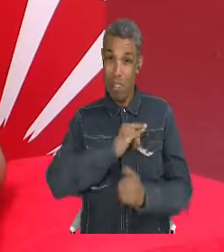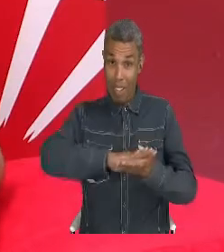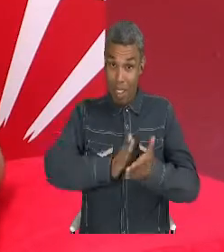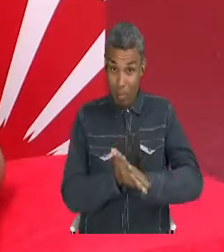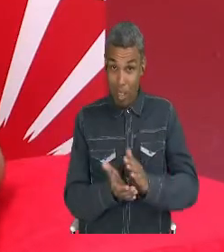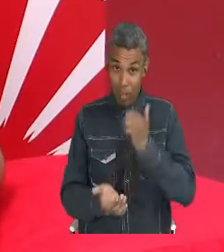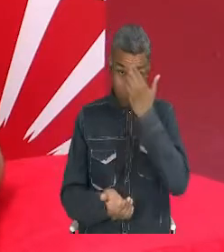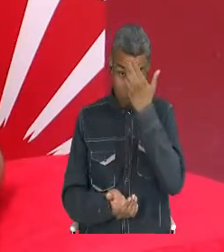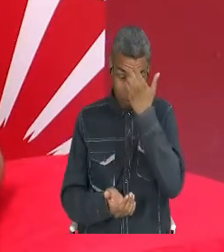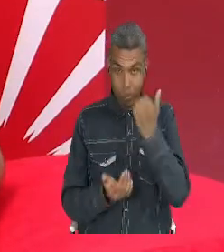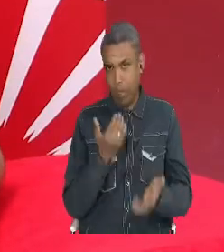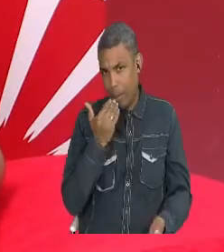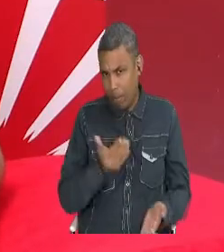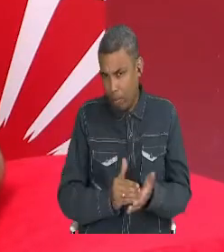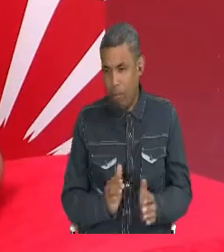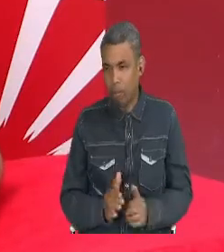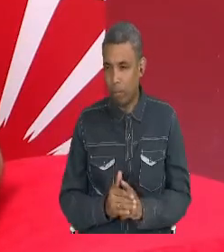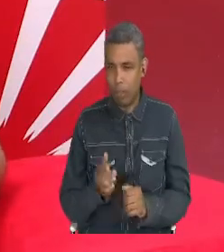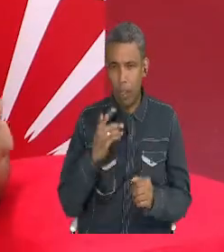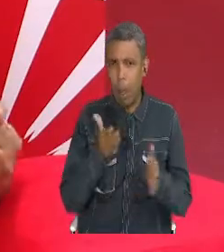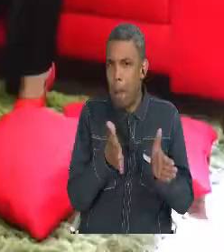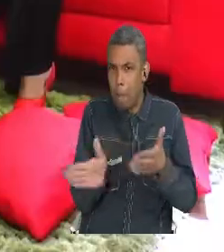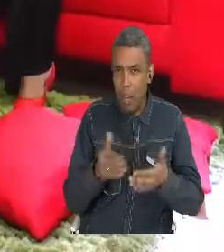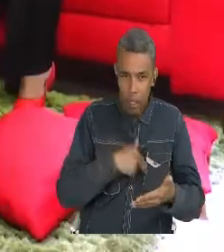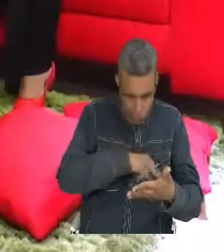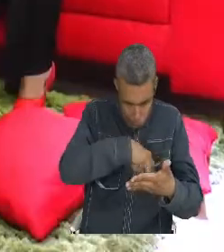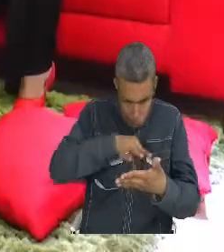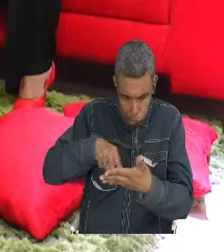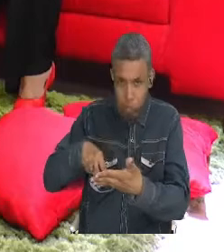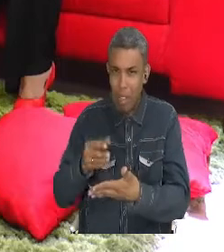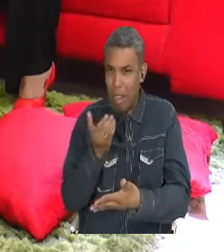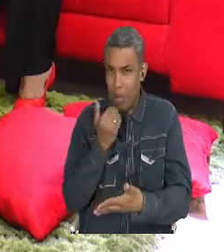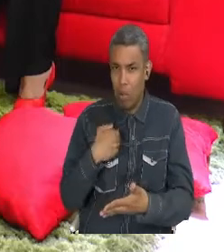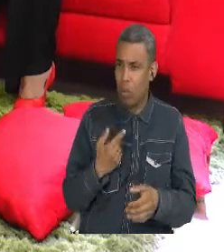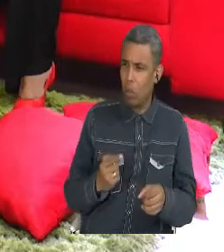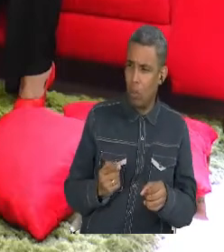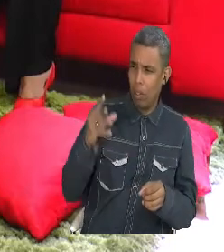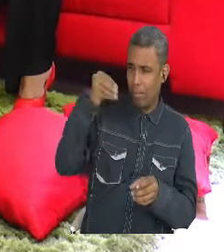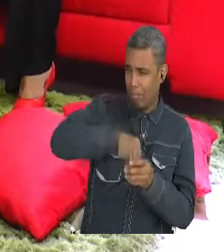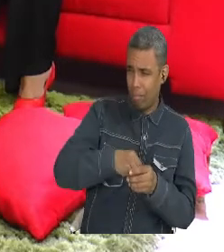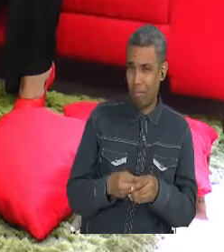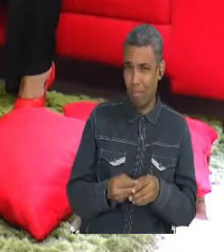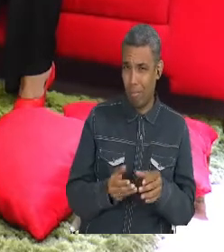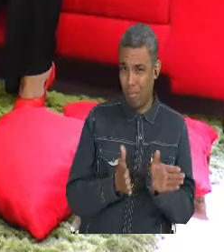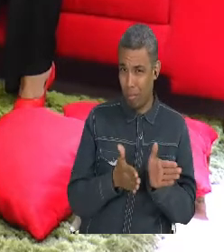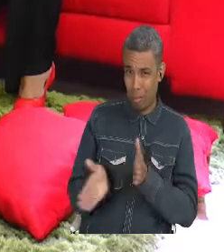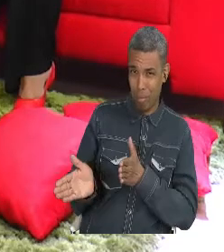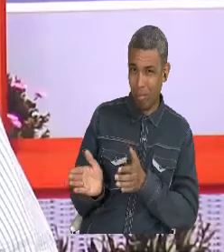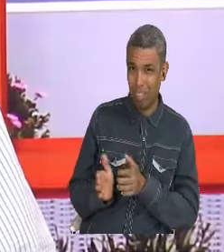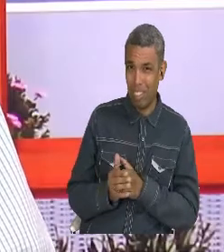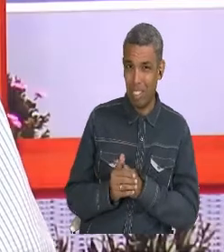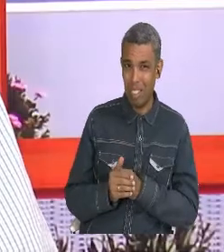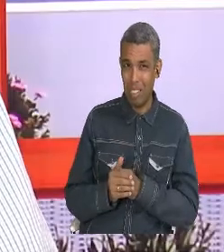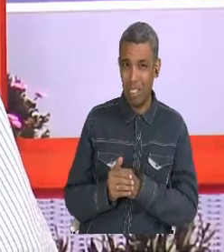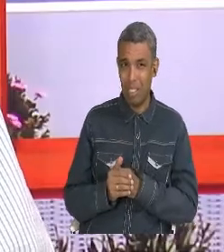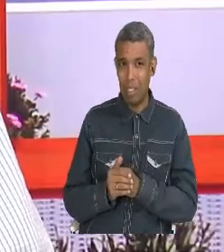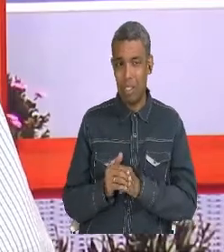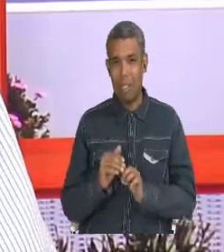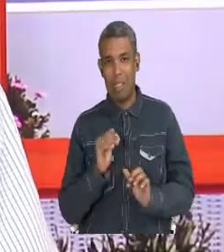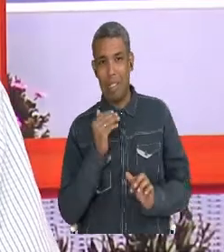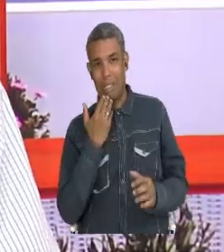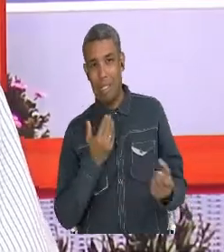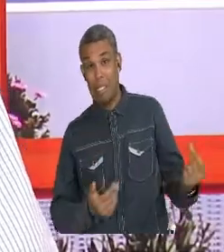quisiera acceder a este plan lector, ¿qué debo hacer? Cambiemos de pregunta porque eso es un tema ya burocrático, entonces me